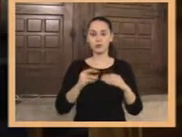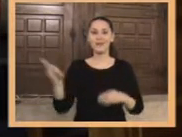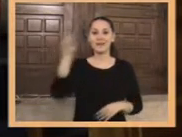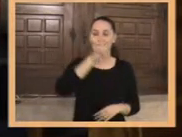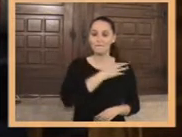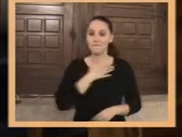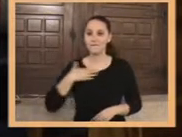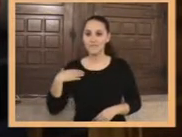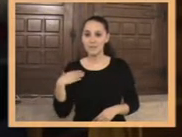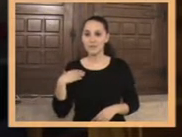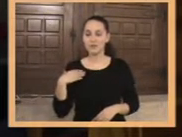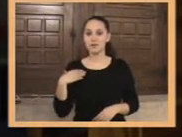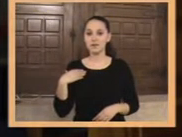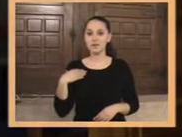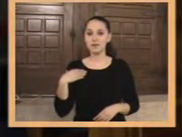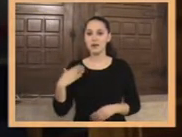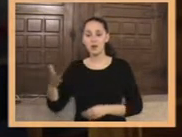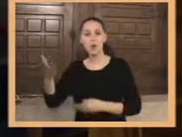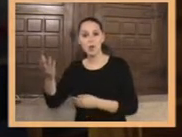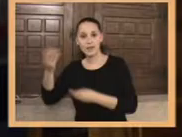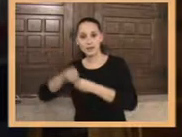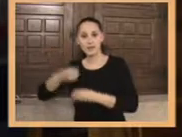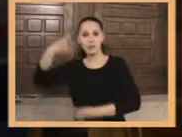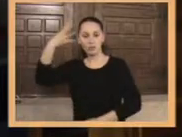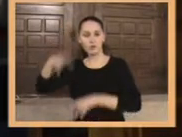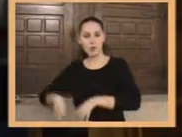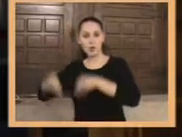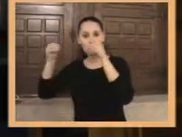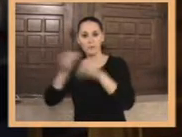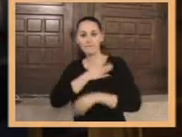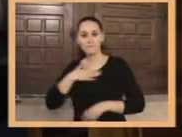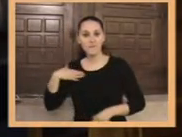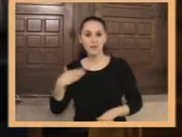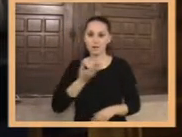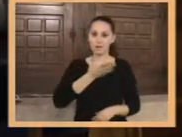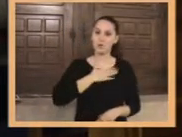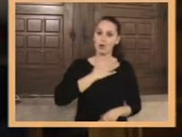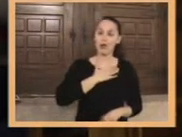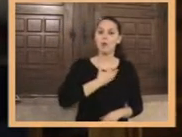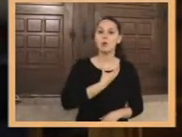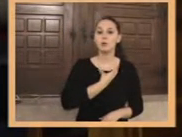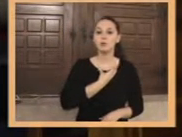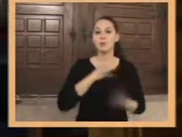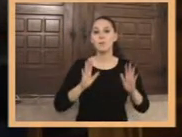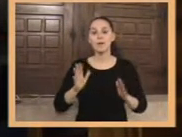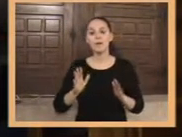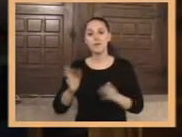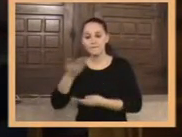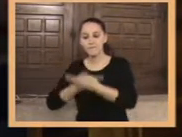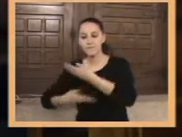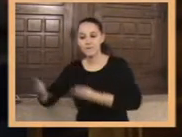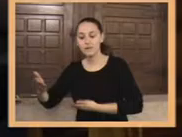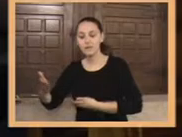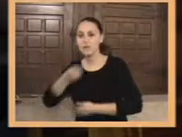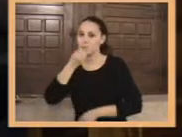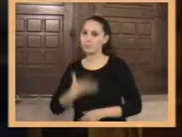a ser propiedad del Ayuntamiento de Plasencia, pero queremos que se adquiera del modo adecuado. Por eso le pedimos al señor concejal de